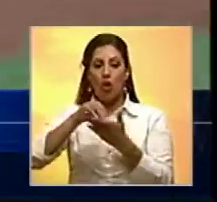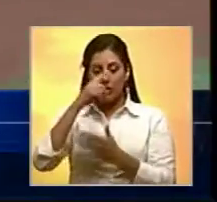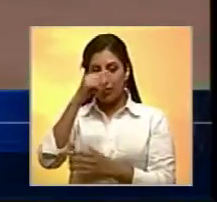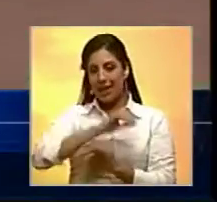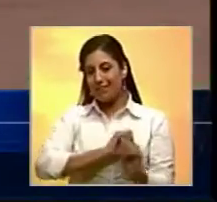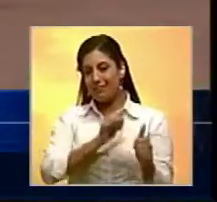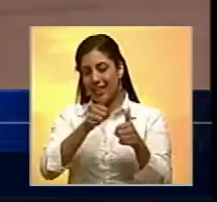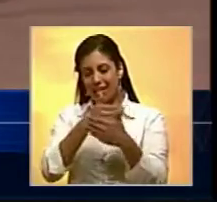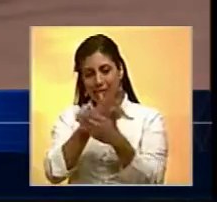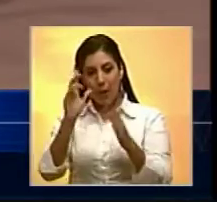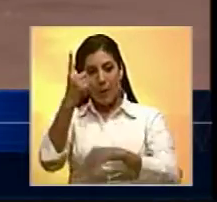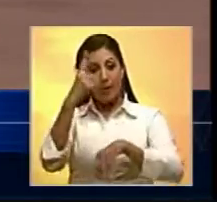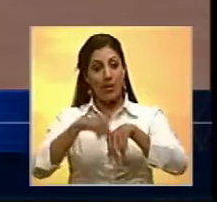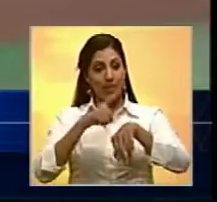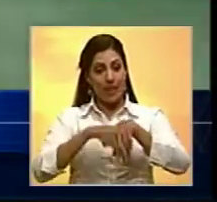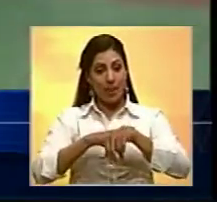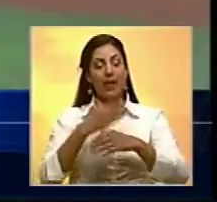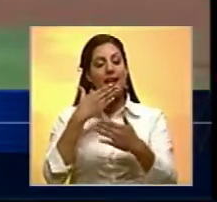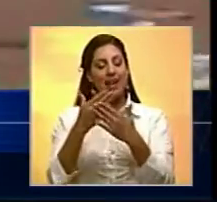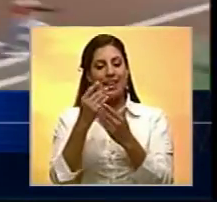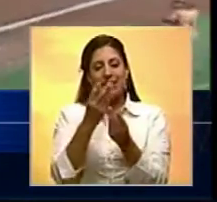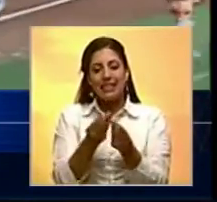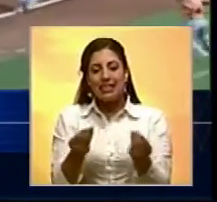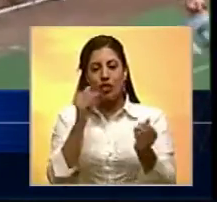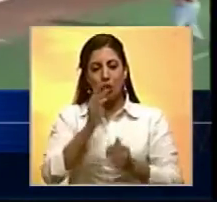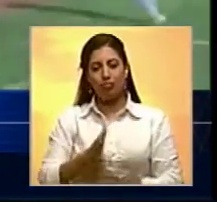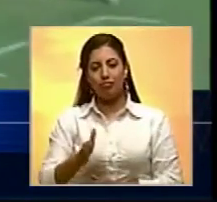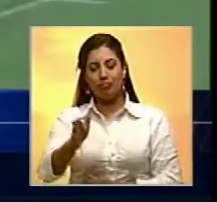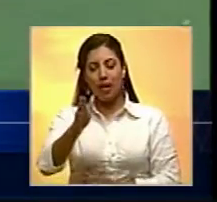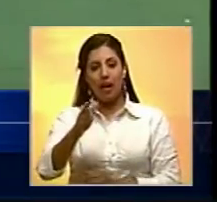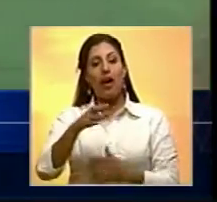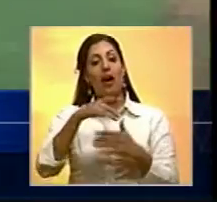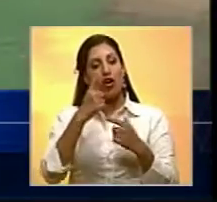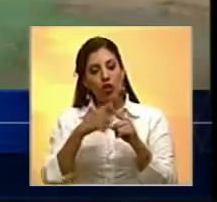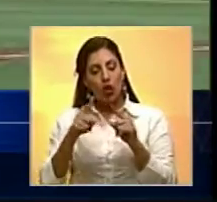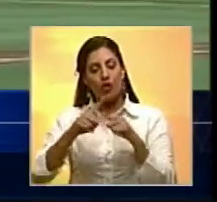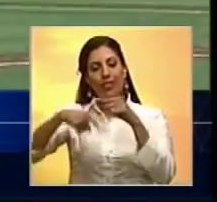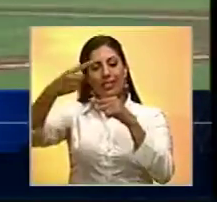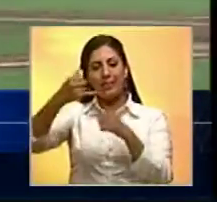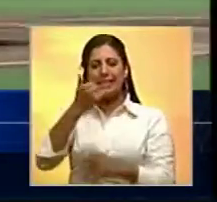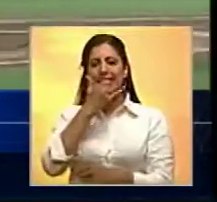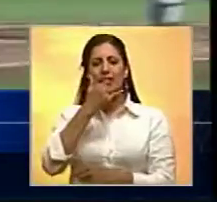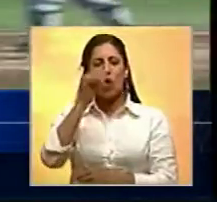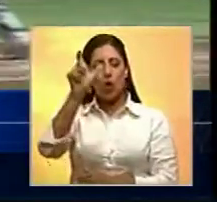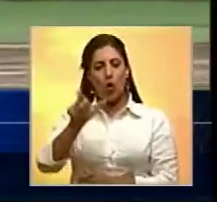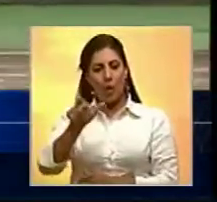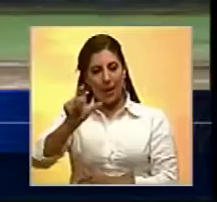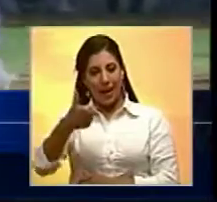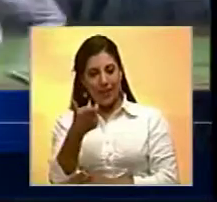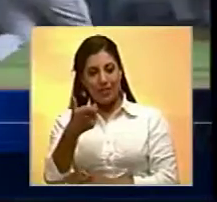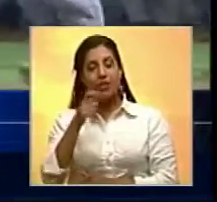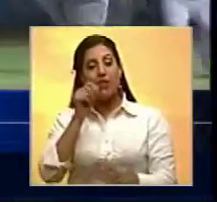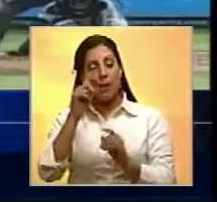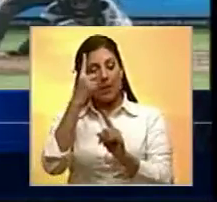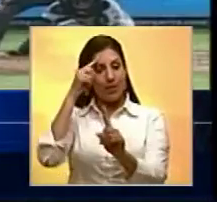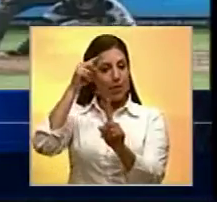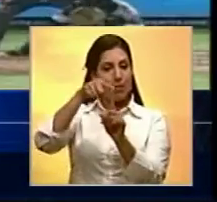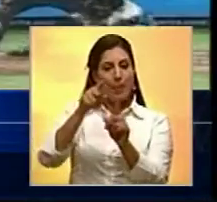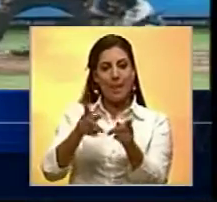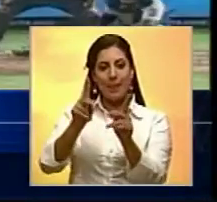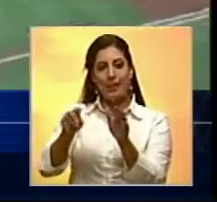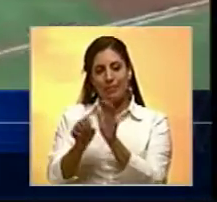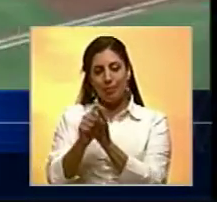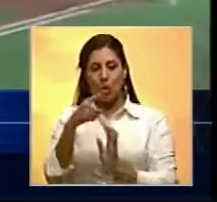la pizarra en el primer episodio gracias a un sencillo de Reinaldo Rodríguez y un posterior error de Gabriel Noriega en el tiro a primera que permitió